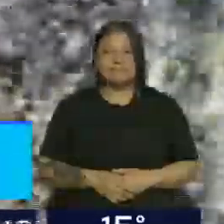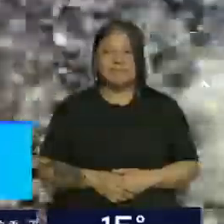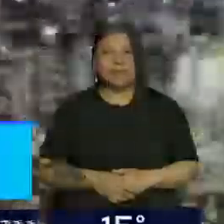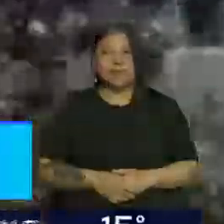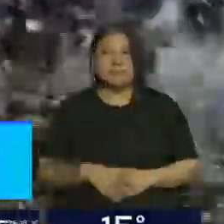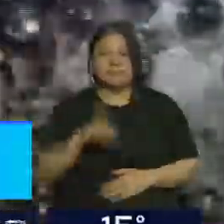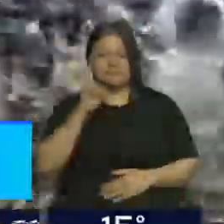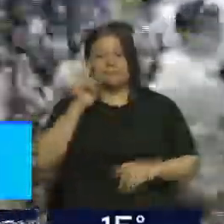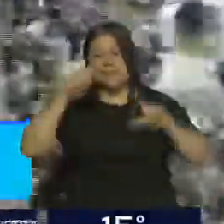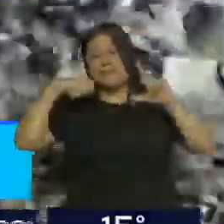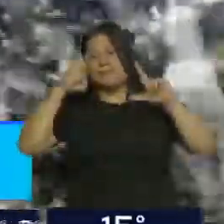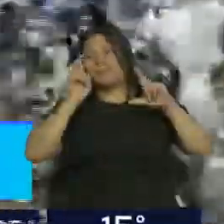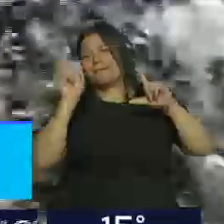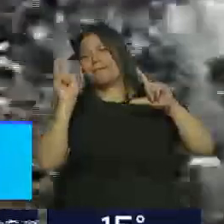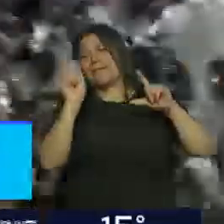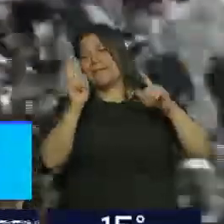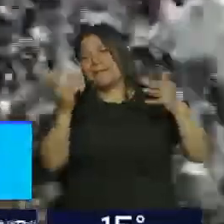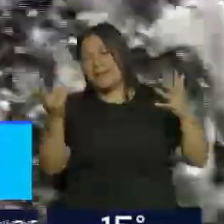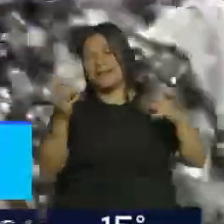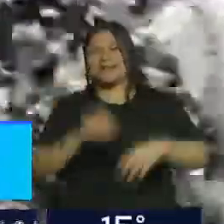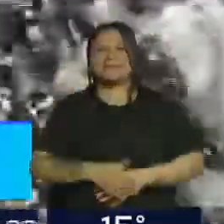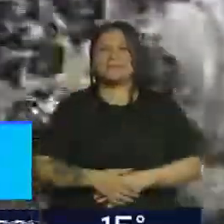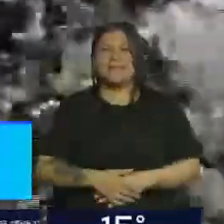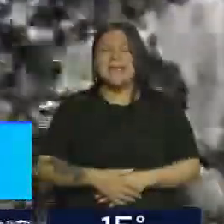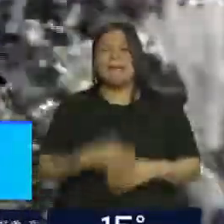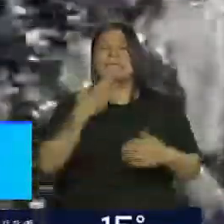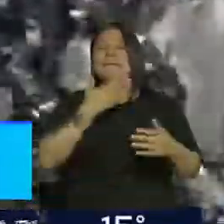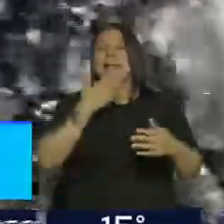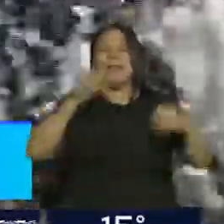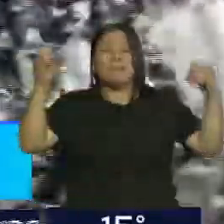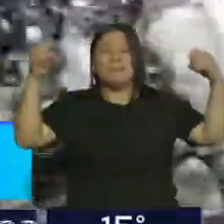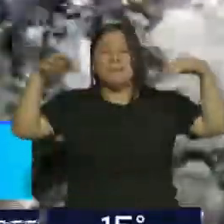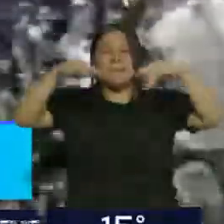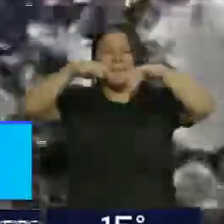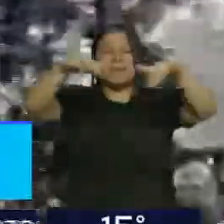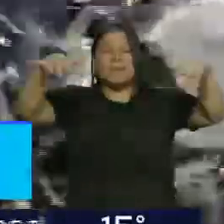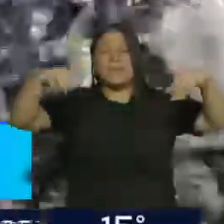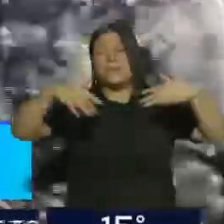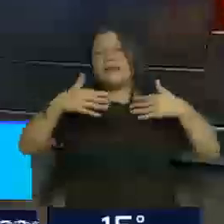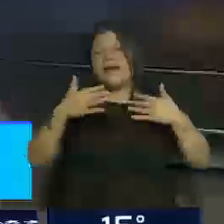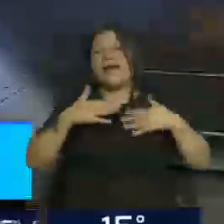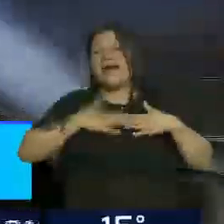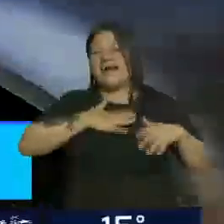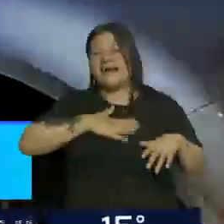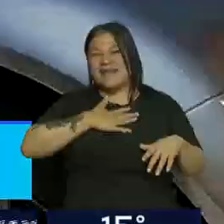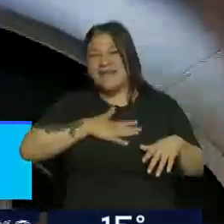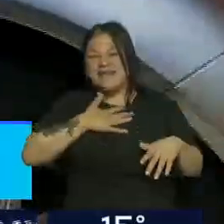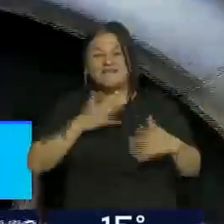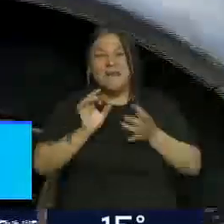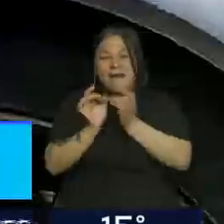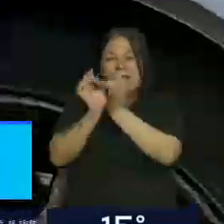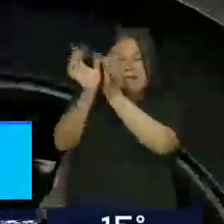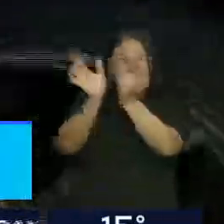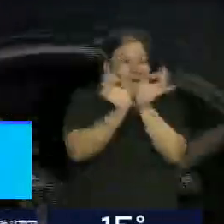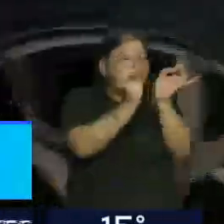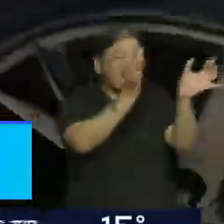Bueno, mirá lo que es esa imagen, Chicho, que nos está llegando a esta hora, ¿no? Papelitos hay por todos lados y una alegría que se contagia